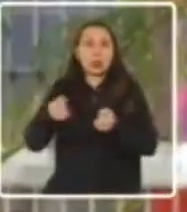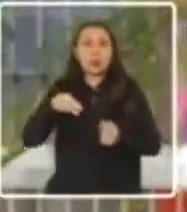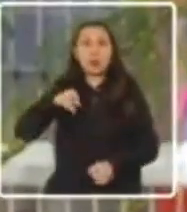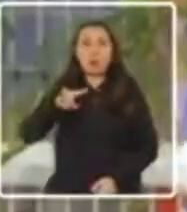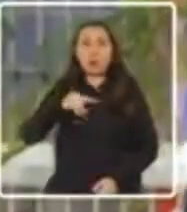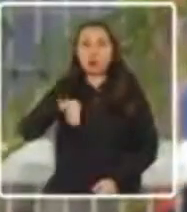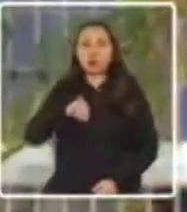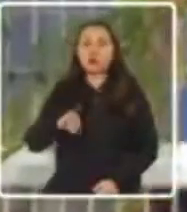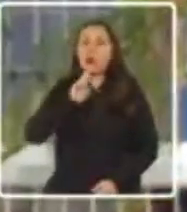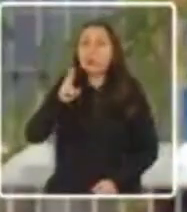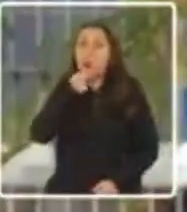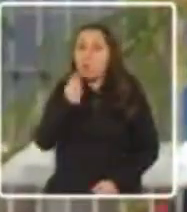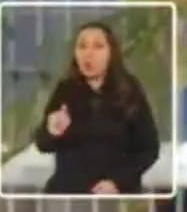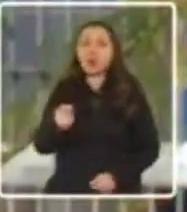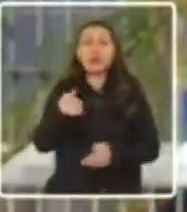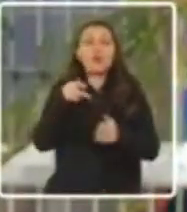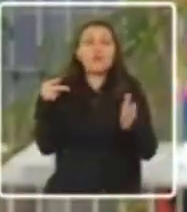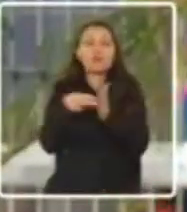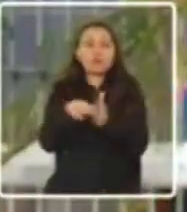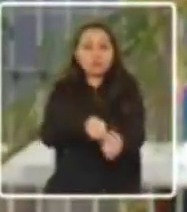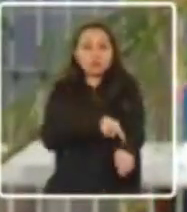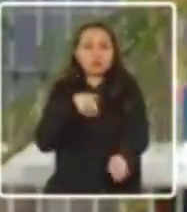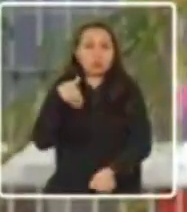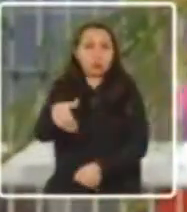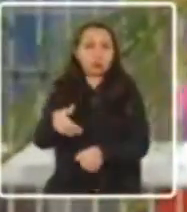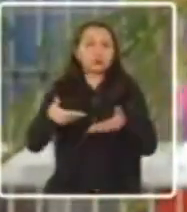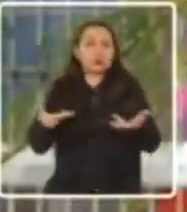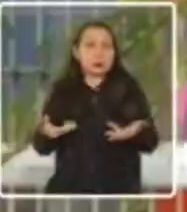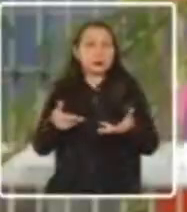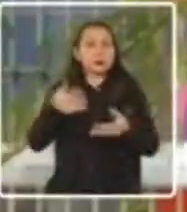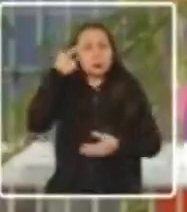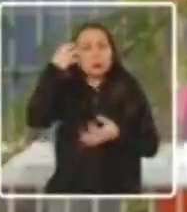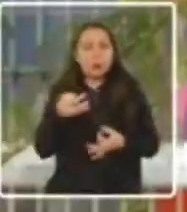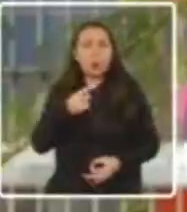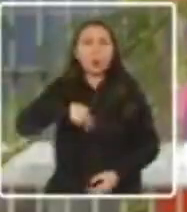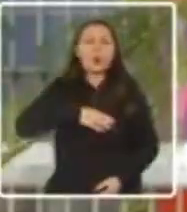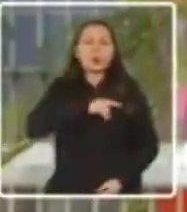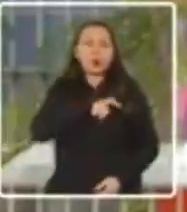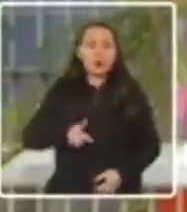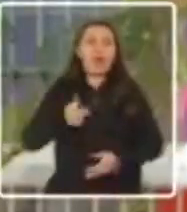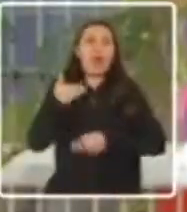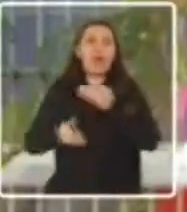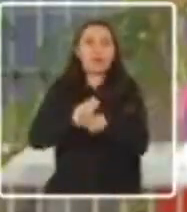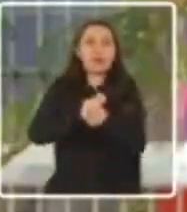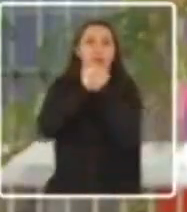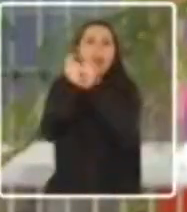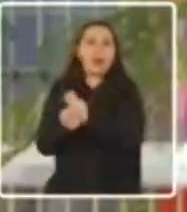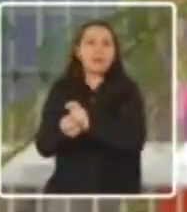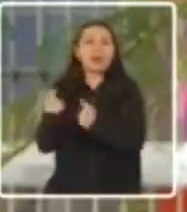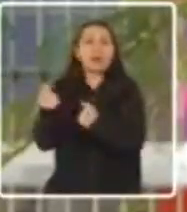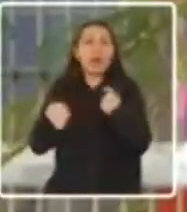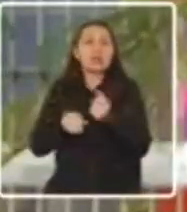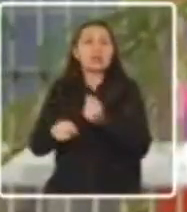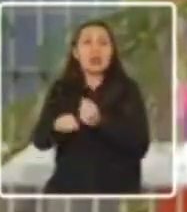para que tengamos una respuesta pronto respecto a la situación de los buses eléctricos, porque es una convicción de nuestro gobierno de avanzar en la transformación del